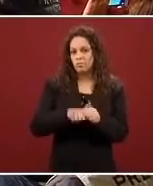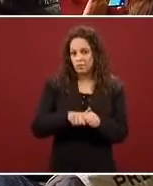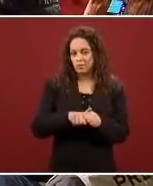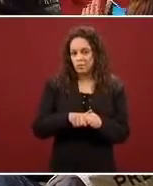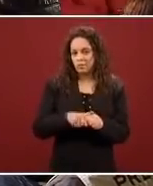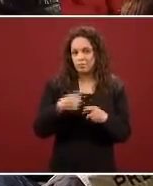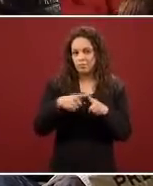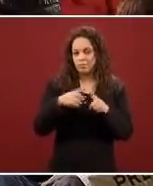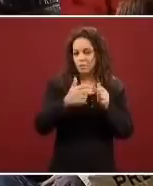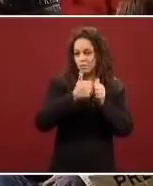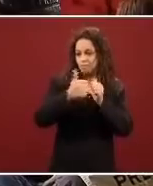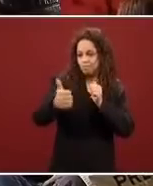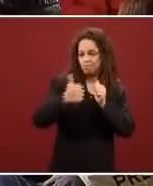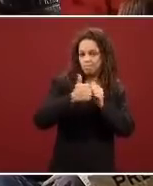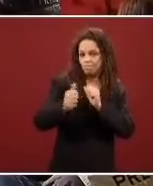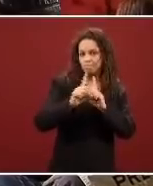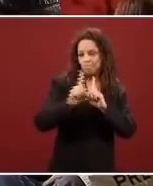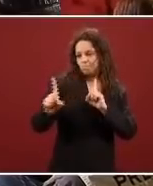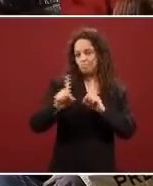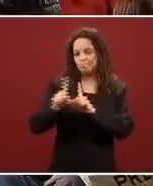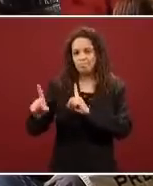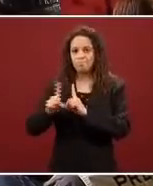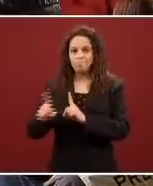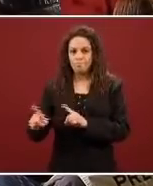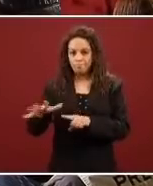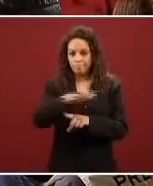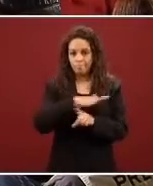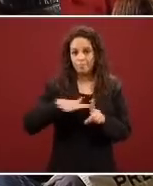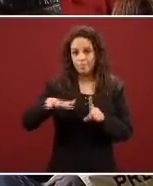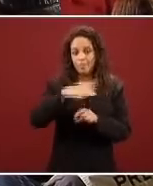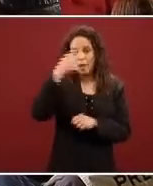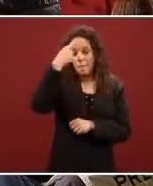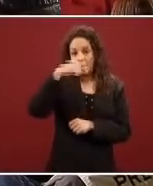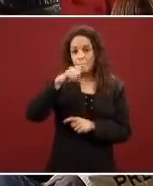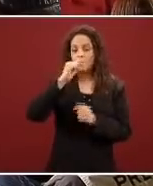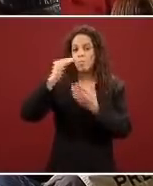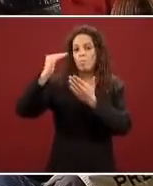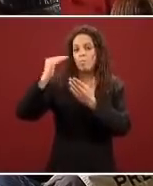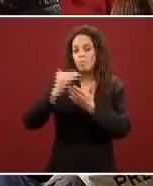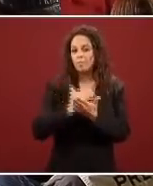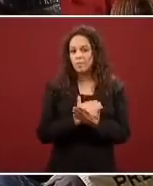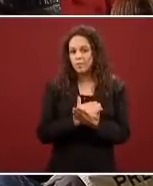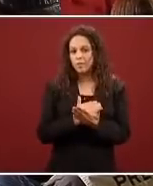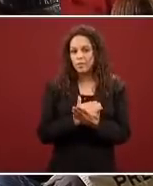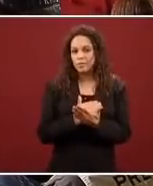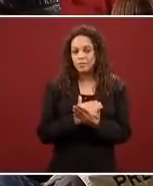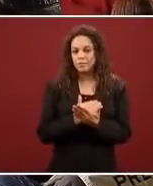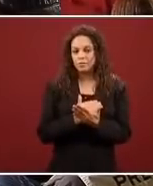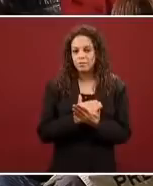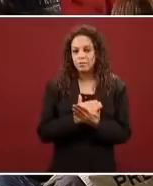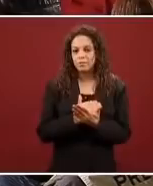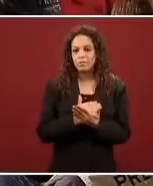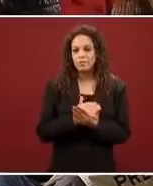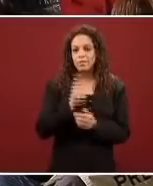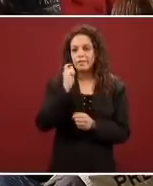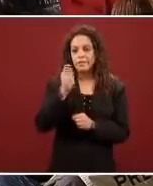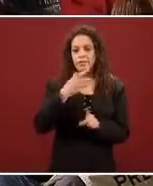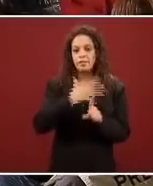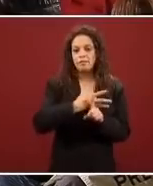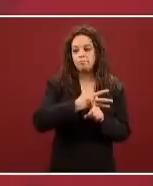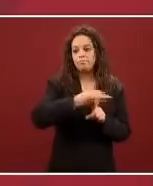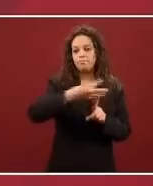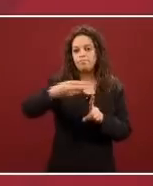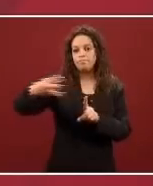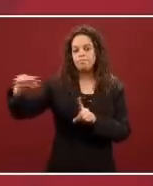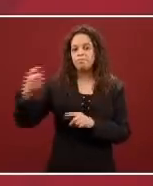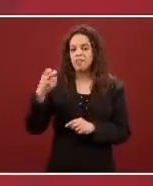de distanciamiento social, para reducir la velocidad en la que se propaga el